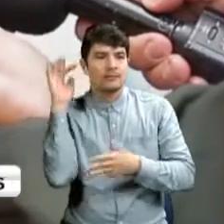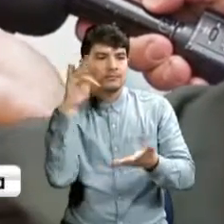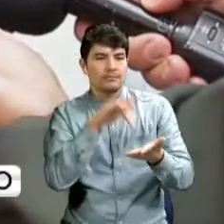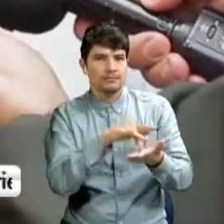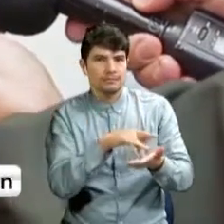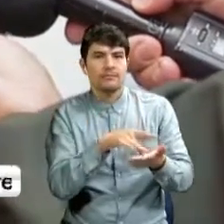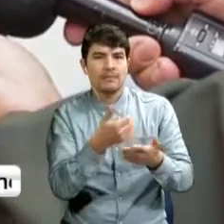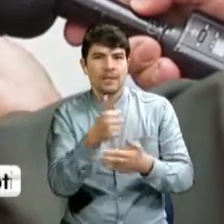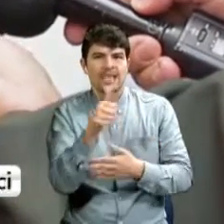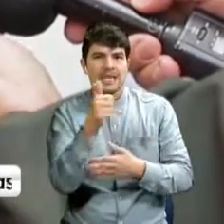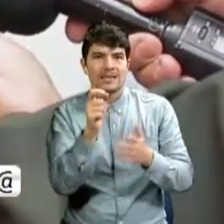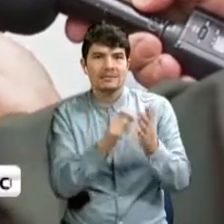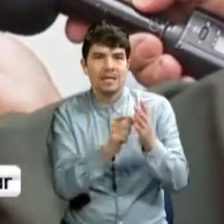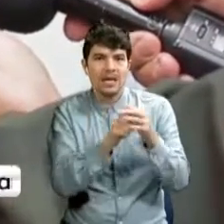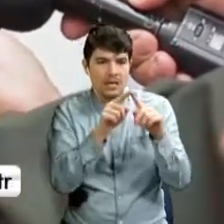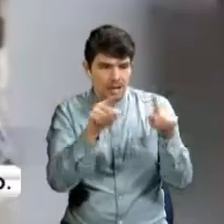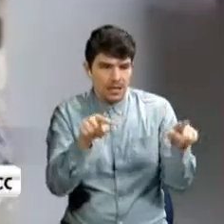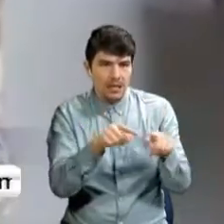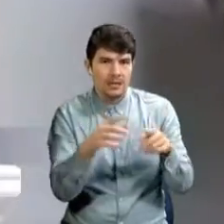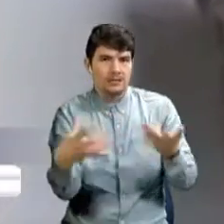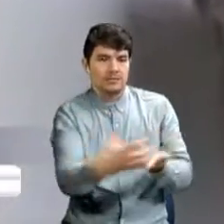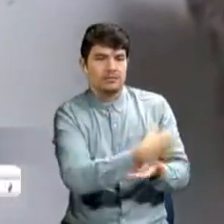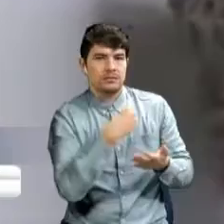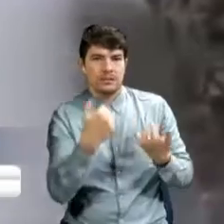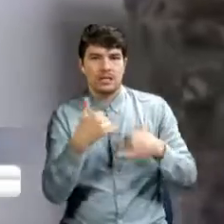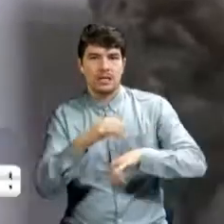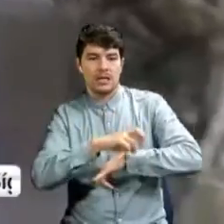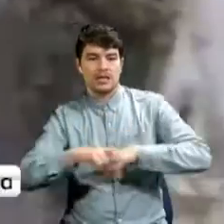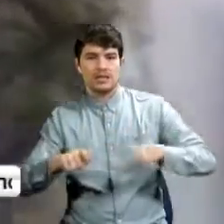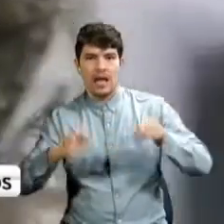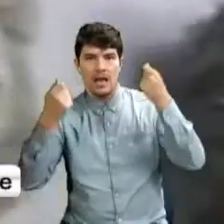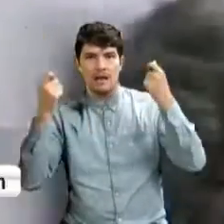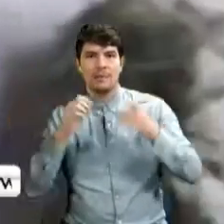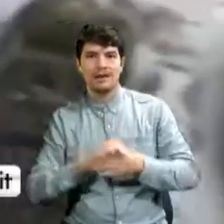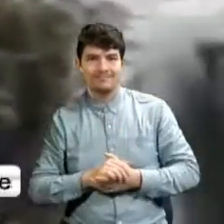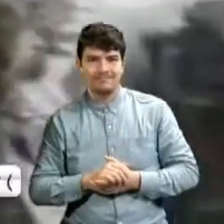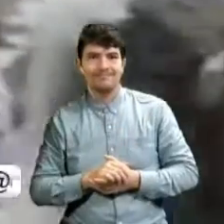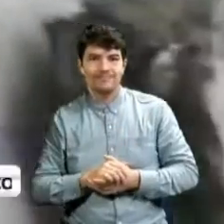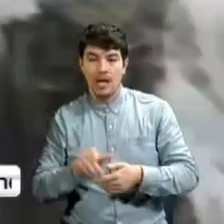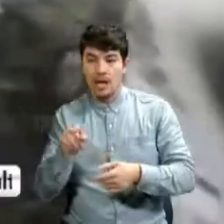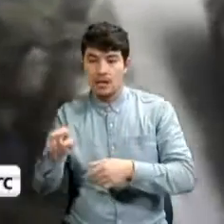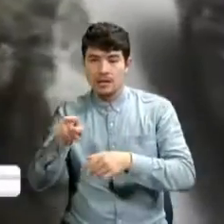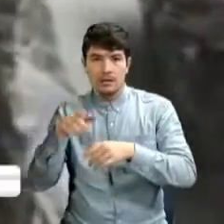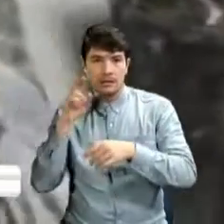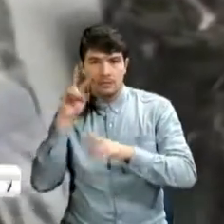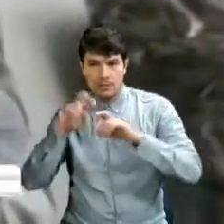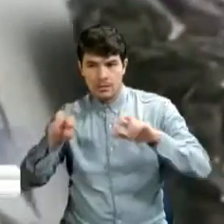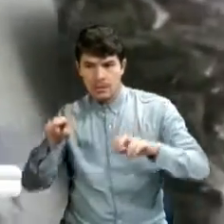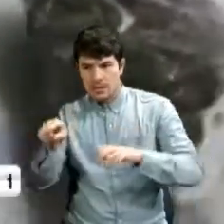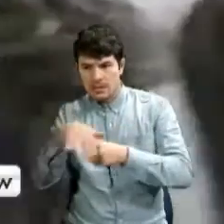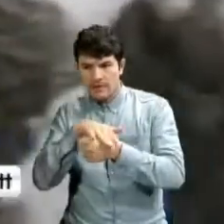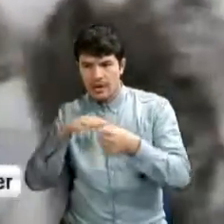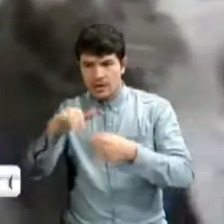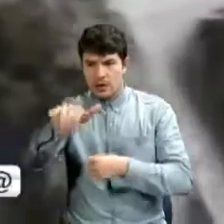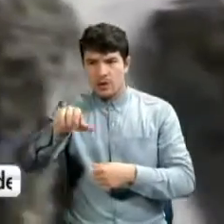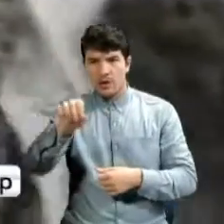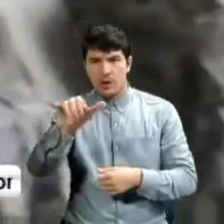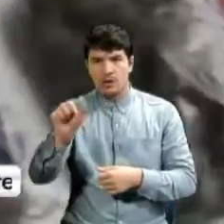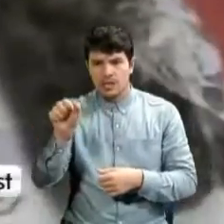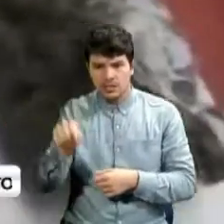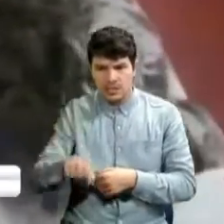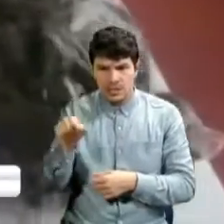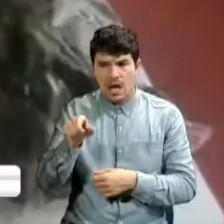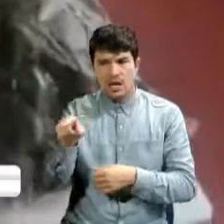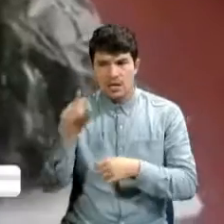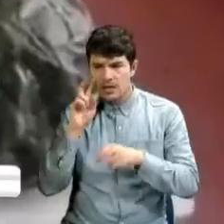Aproximadamente 10.000 dosis de marihuana son retiradas de la calle. Se investiga si allí en La Joya funciona una olla desde donde se surte de marihuana a